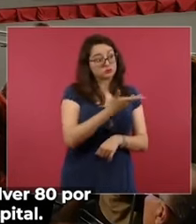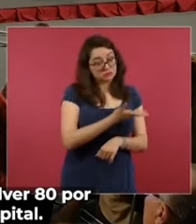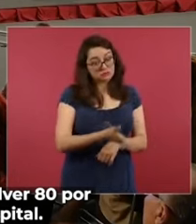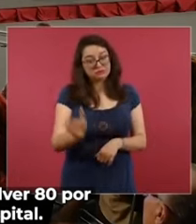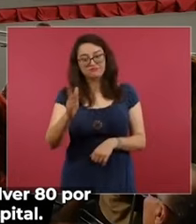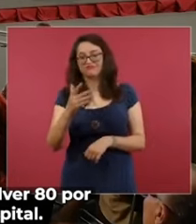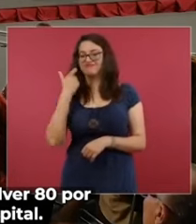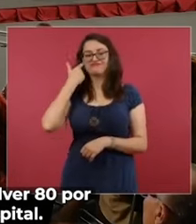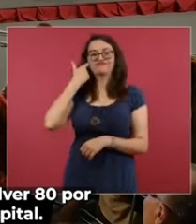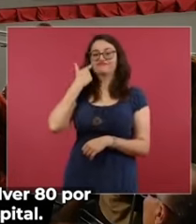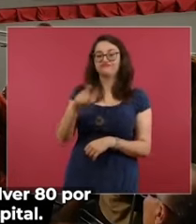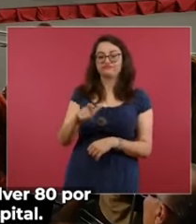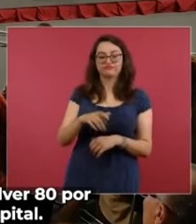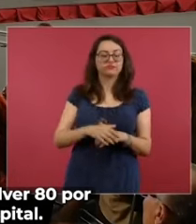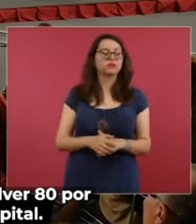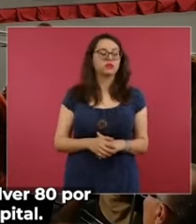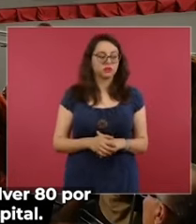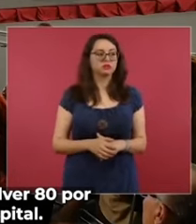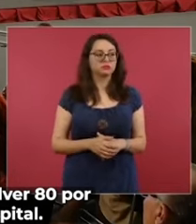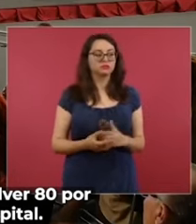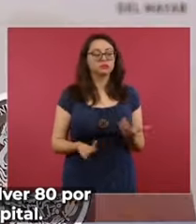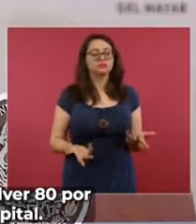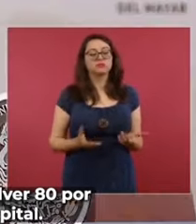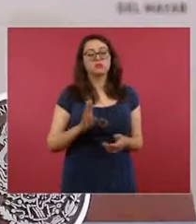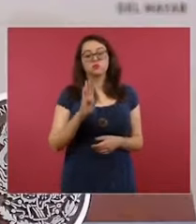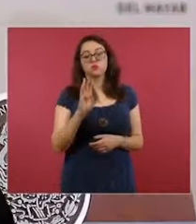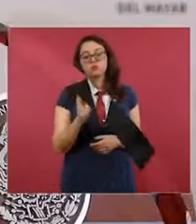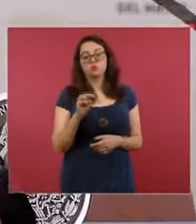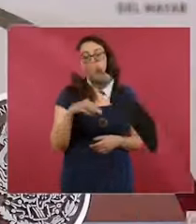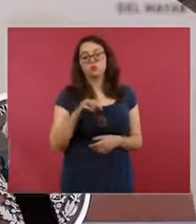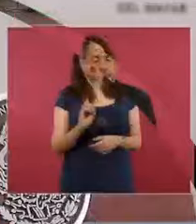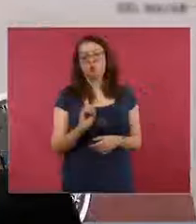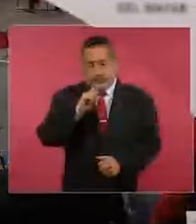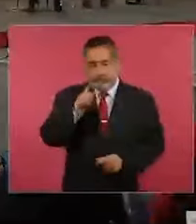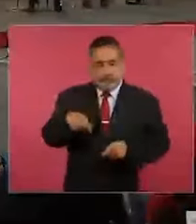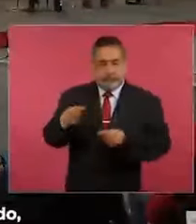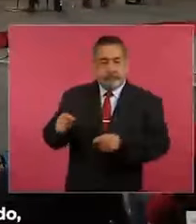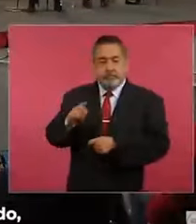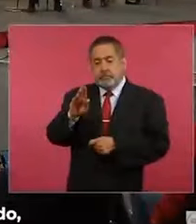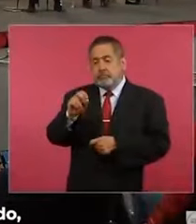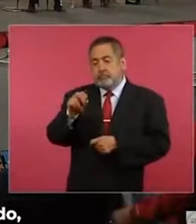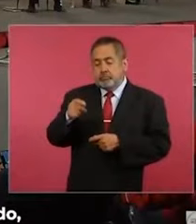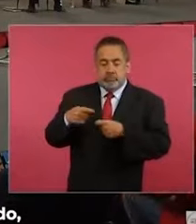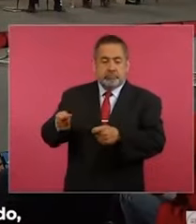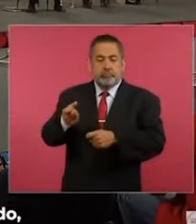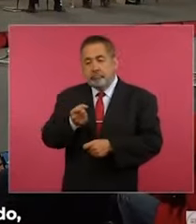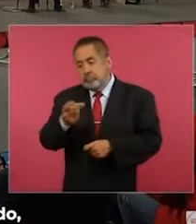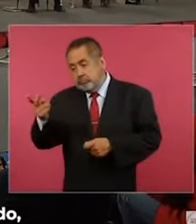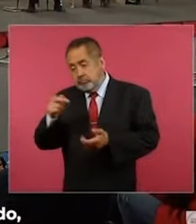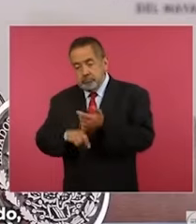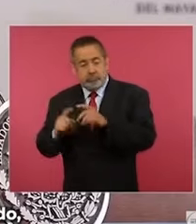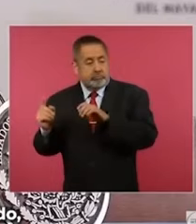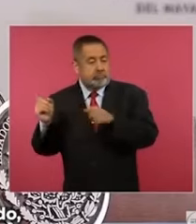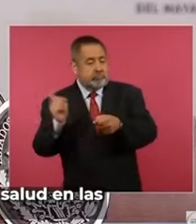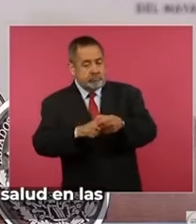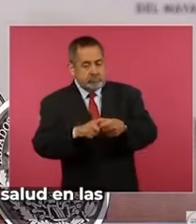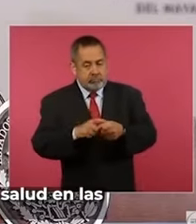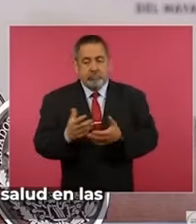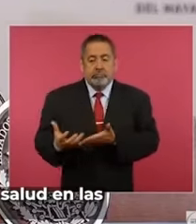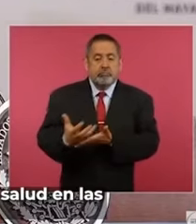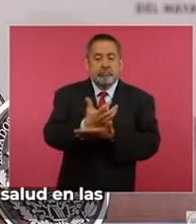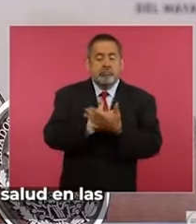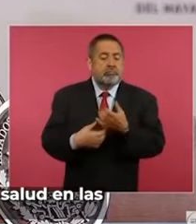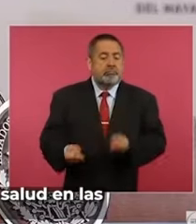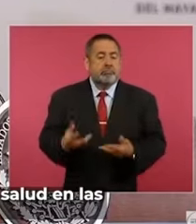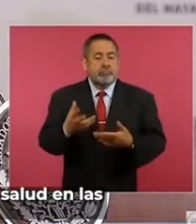puede resolver 80% de las enfermedades sin acudir a un hospital. Por otra parte, el director general, Zoe Robledo, se refirió